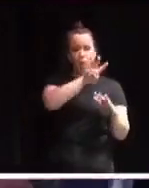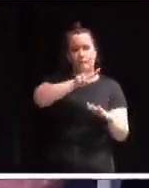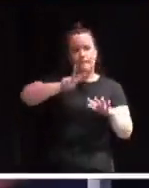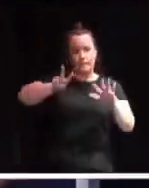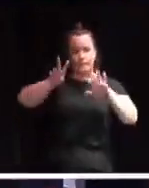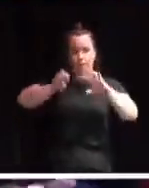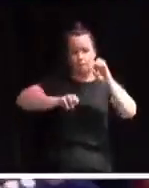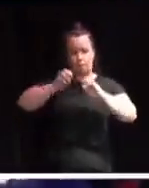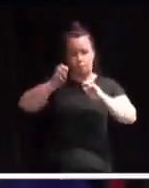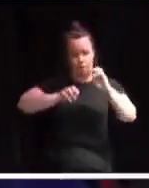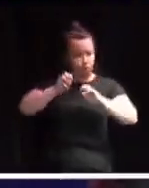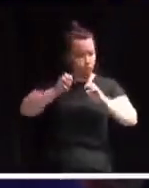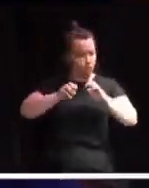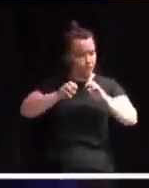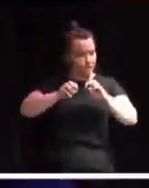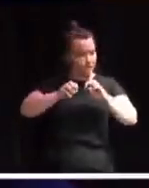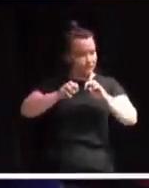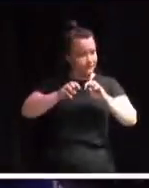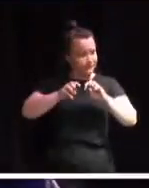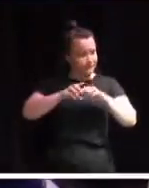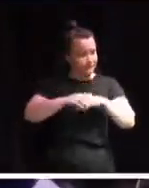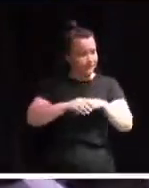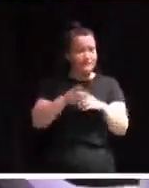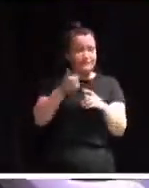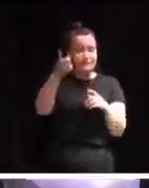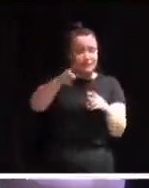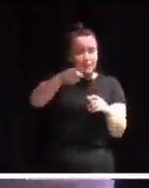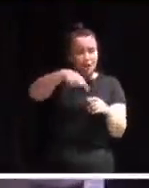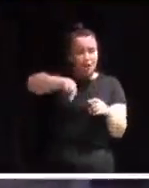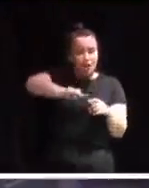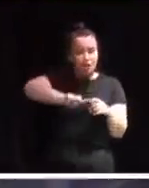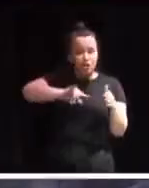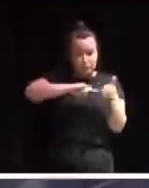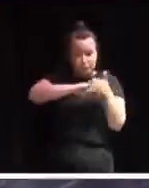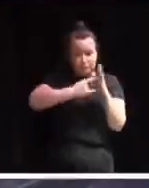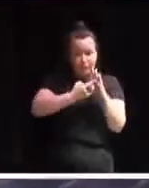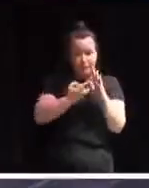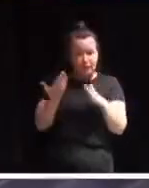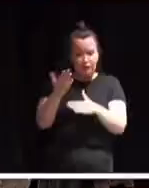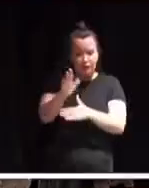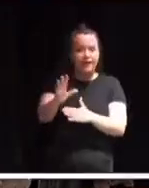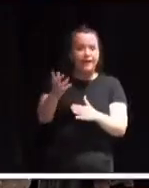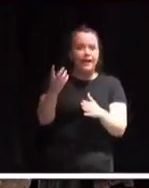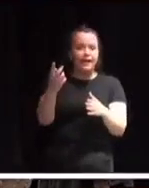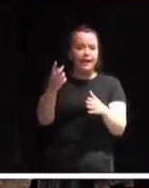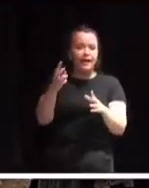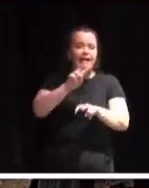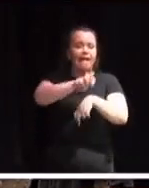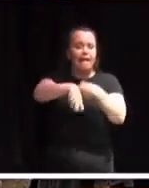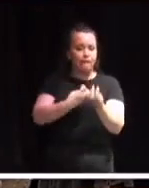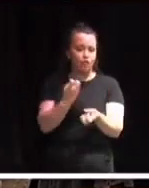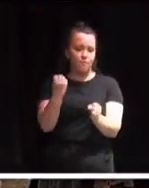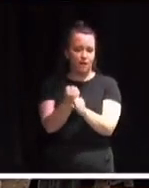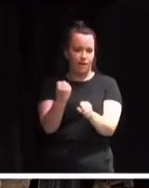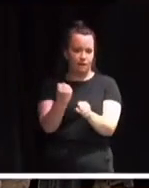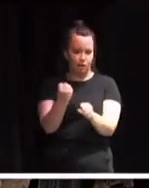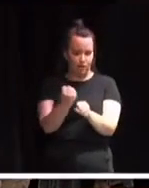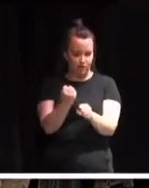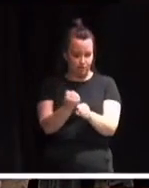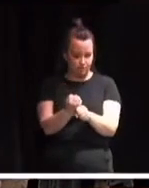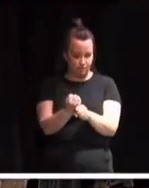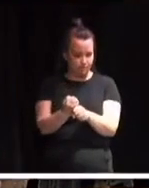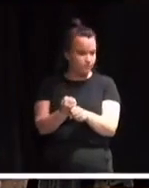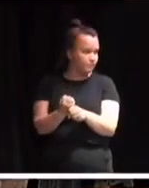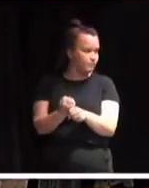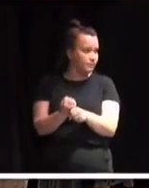e igualmente hemos sacado adelante la reforma laboral compañeros y compañeras antes